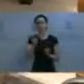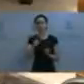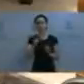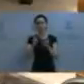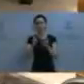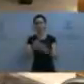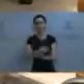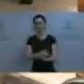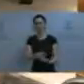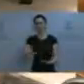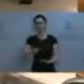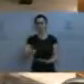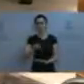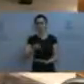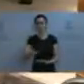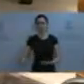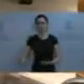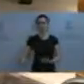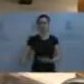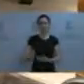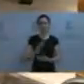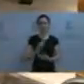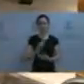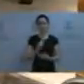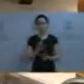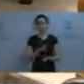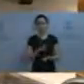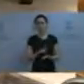54,8 millones de euros. Respondiendo a la